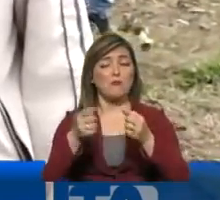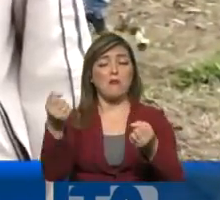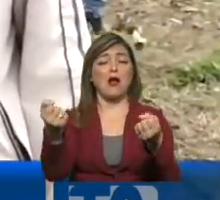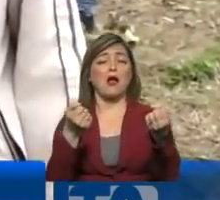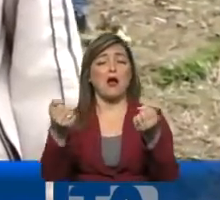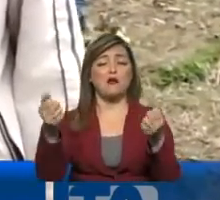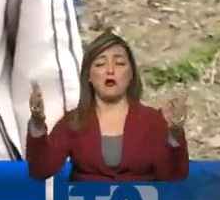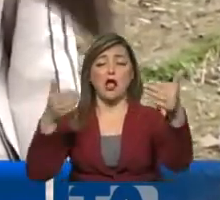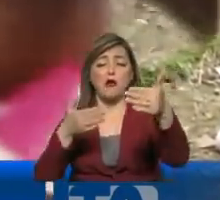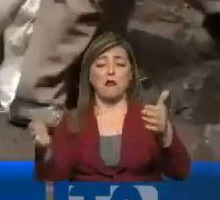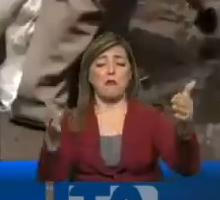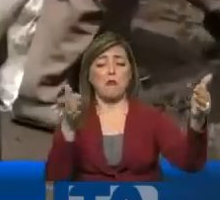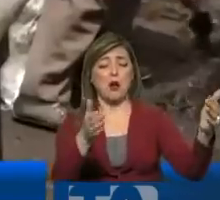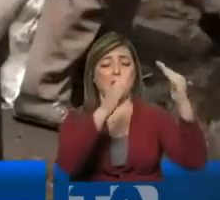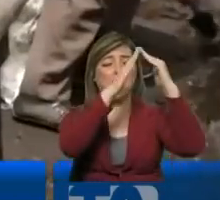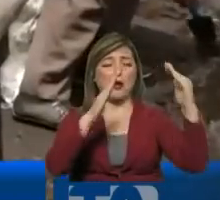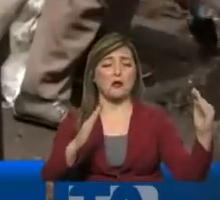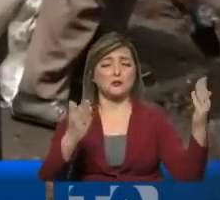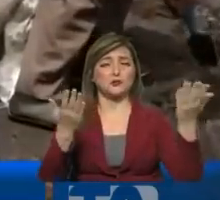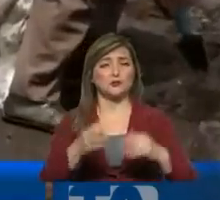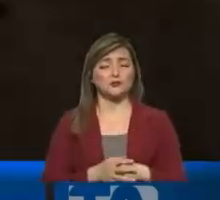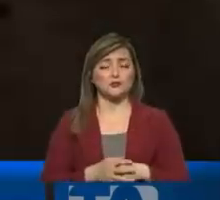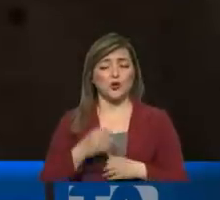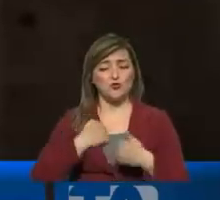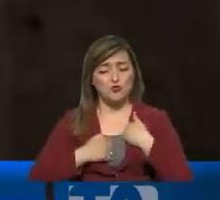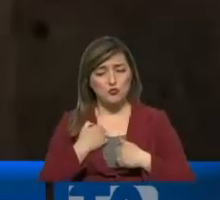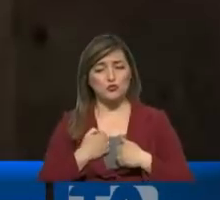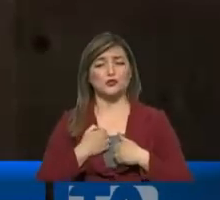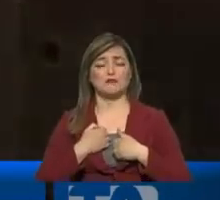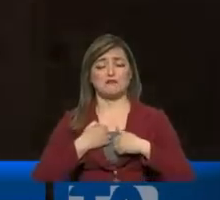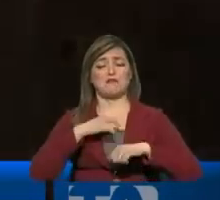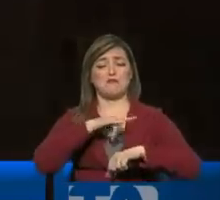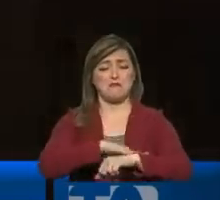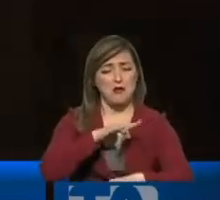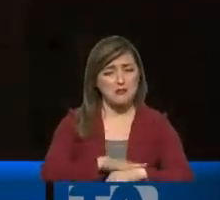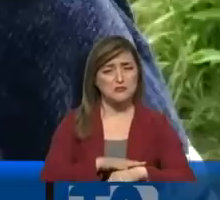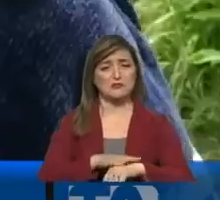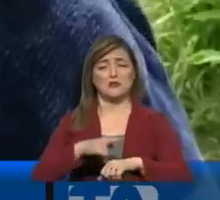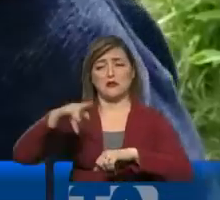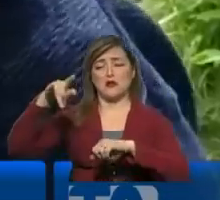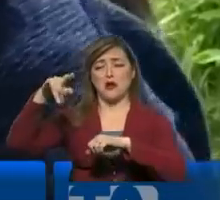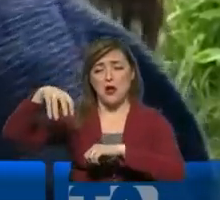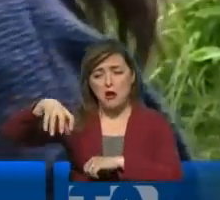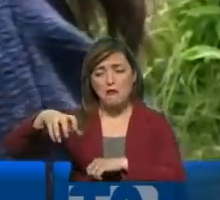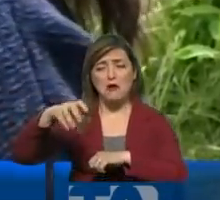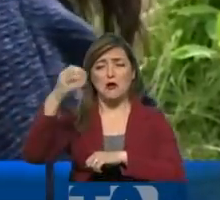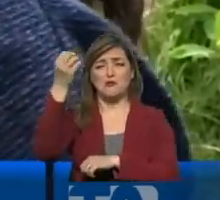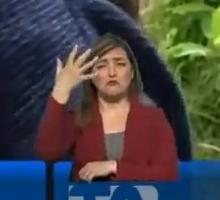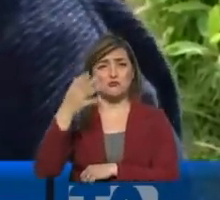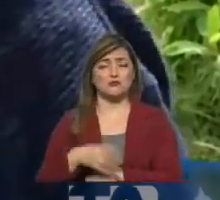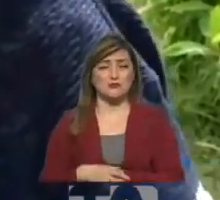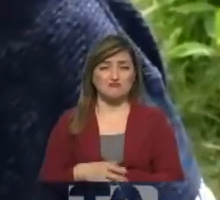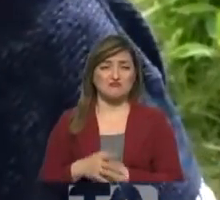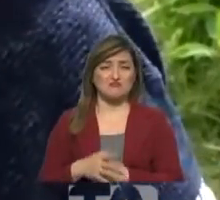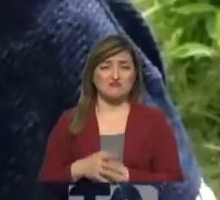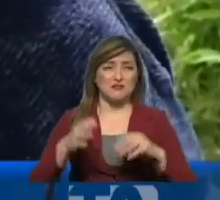baño, ducha, comedor, ni mucho menos servicios básicos. Pese a ello, no pide mucho. Que nos apoyen para, que